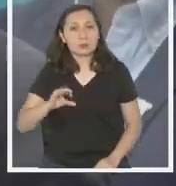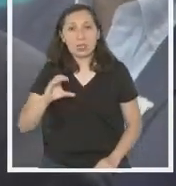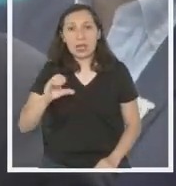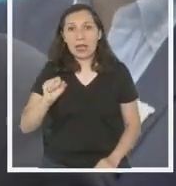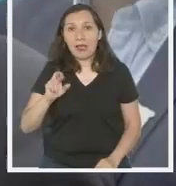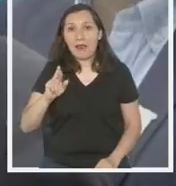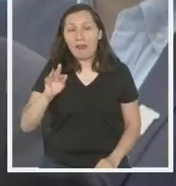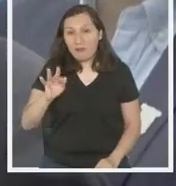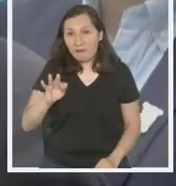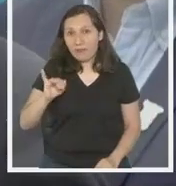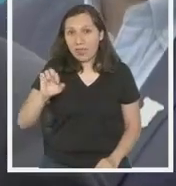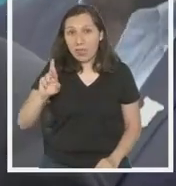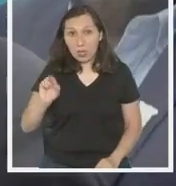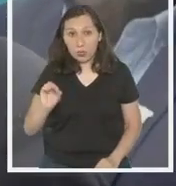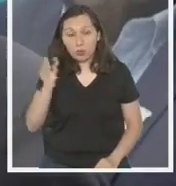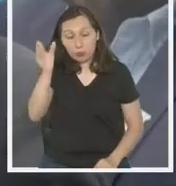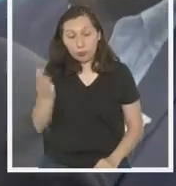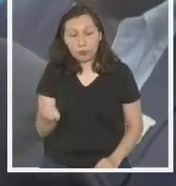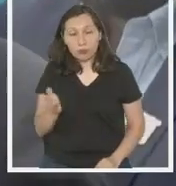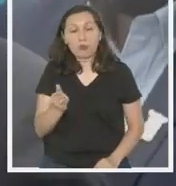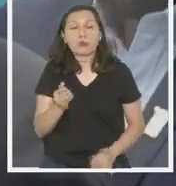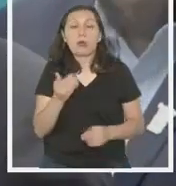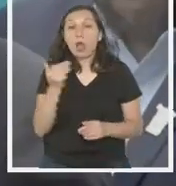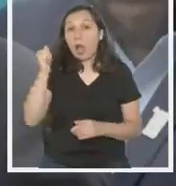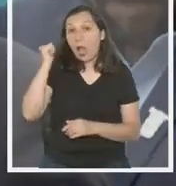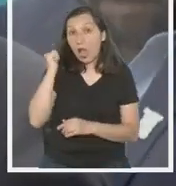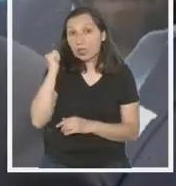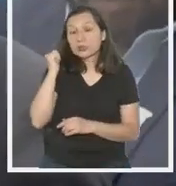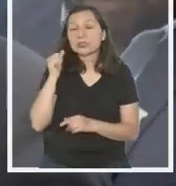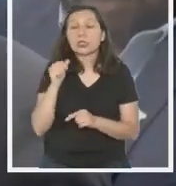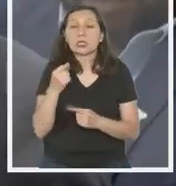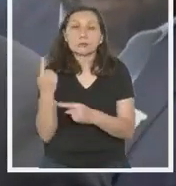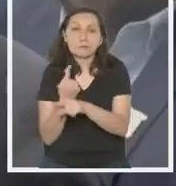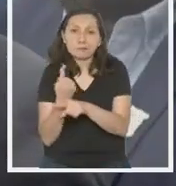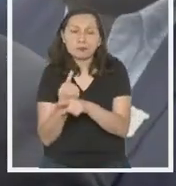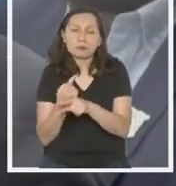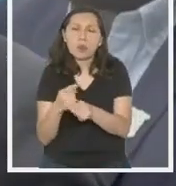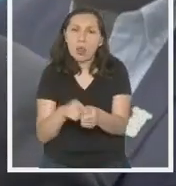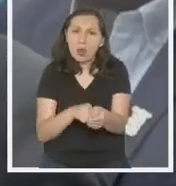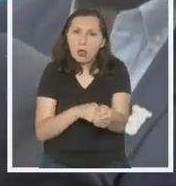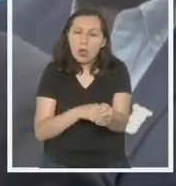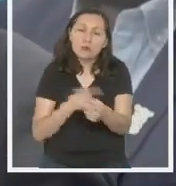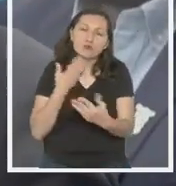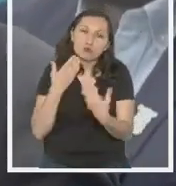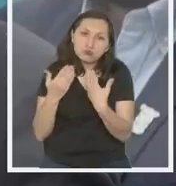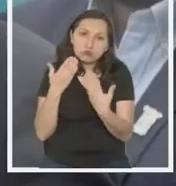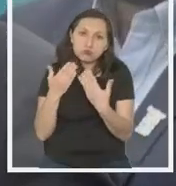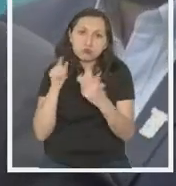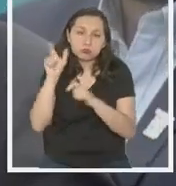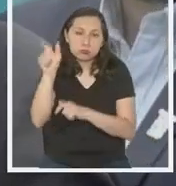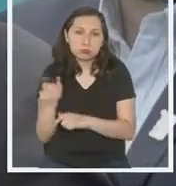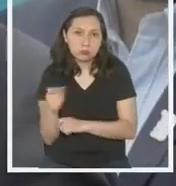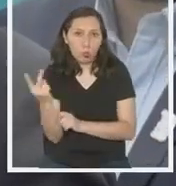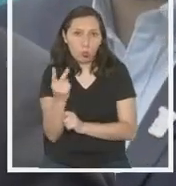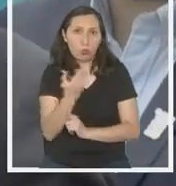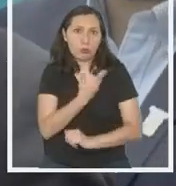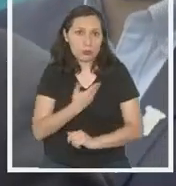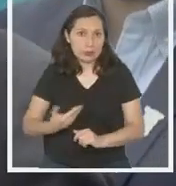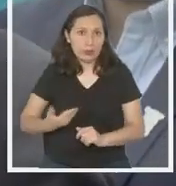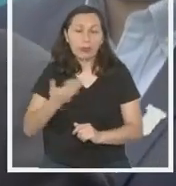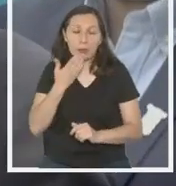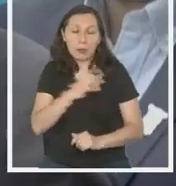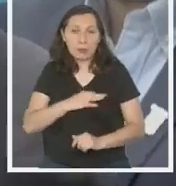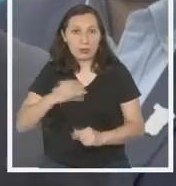Cafiero, Santiago Cafiero. Ayer tuve la oportunidad de conversar largamente con él, con ambos,